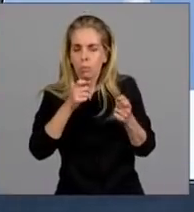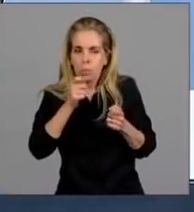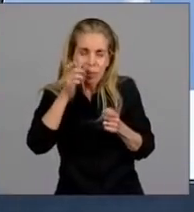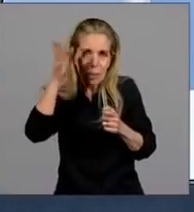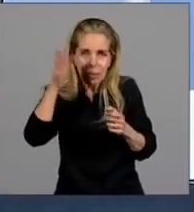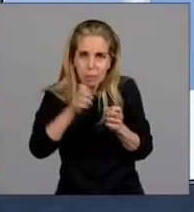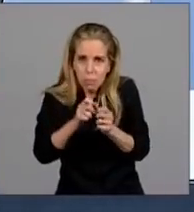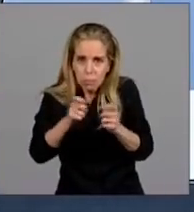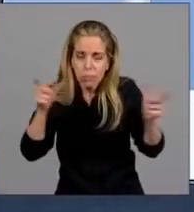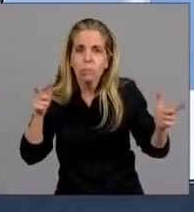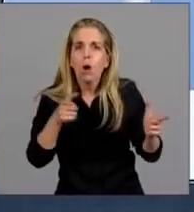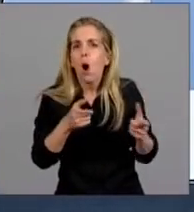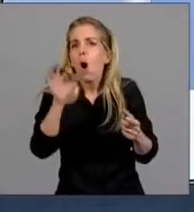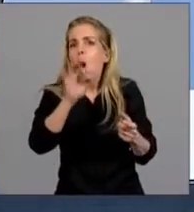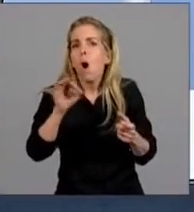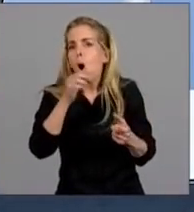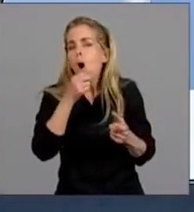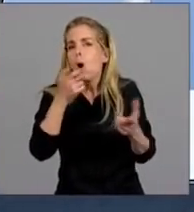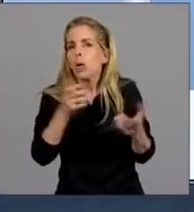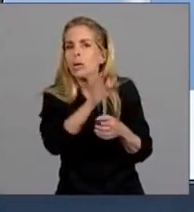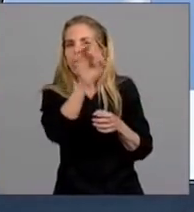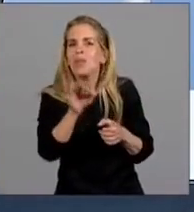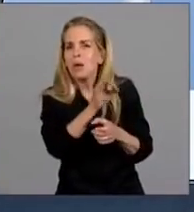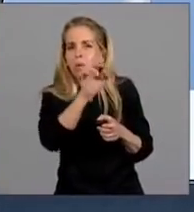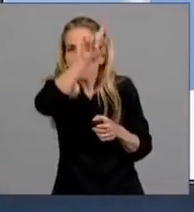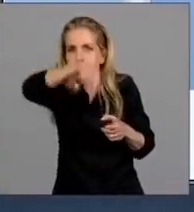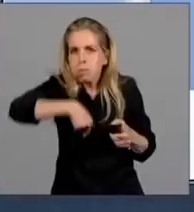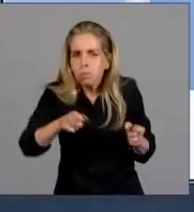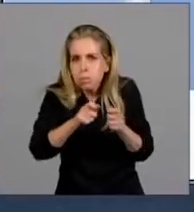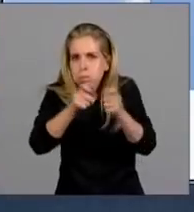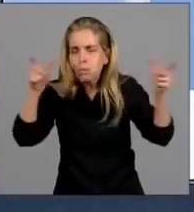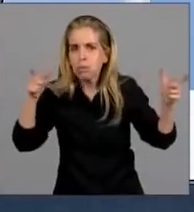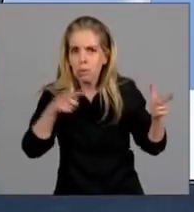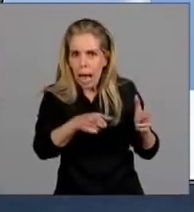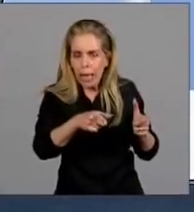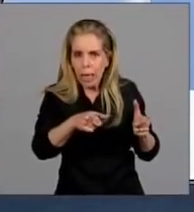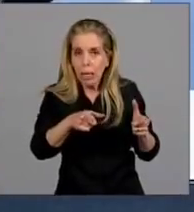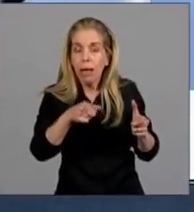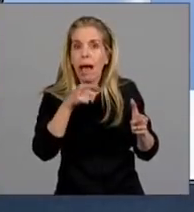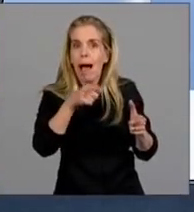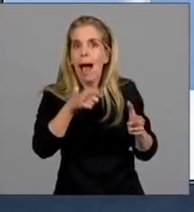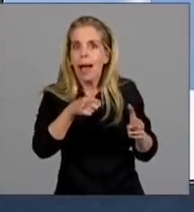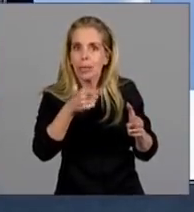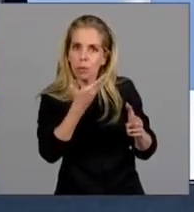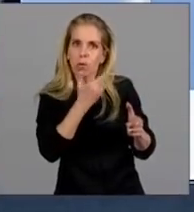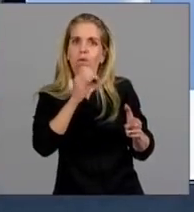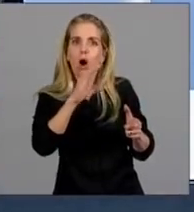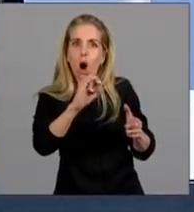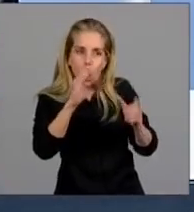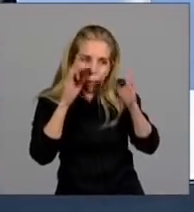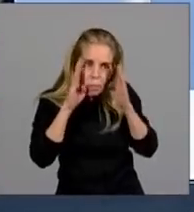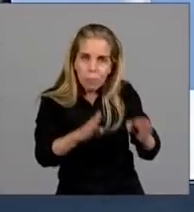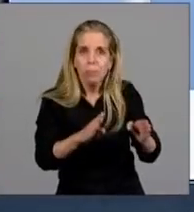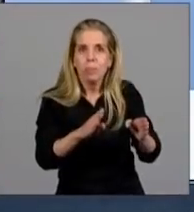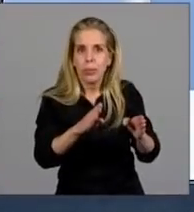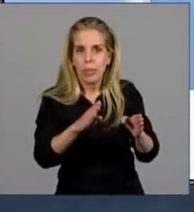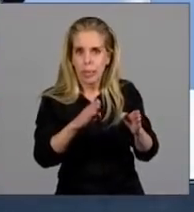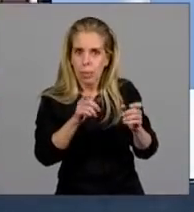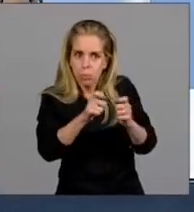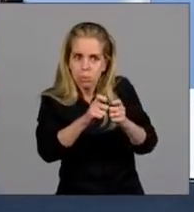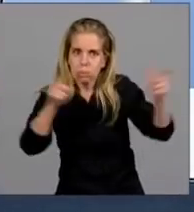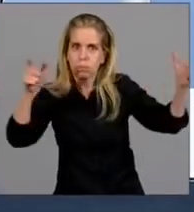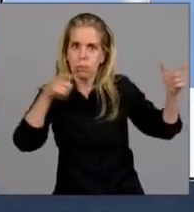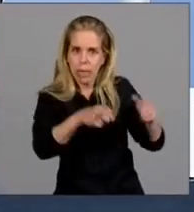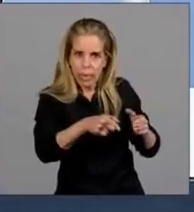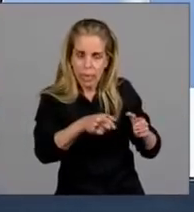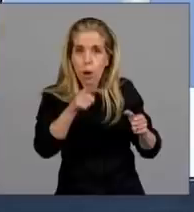aparición del virus y se empieza a reproducir, si eso se permite que se amplíe y que además